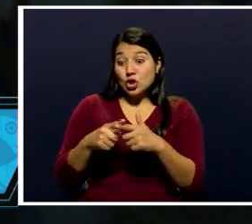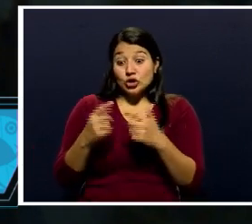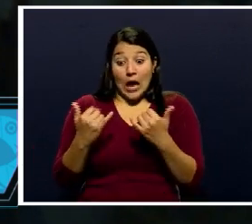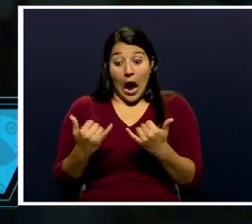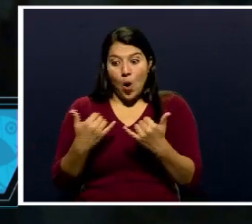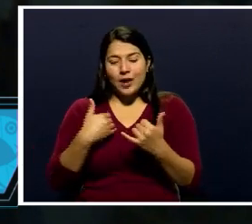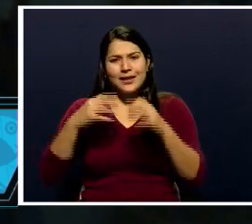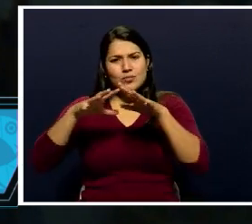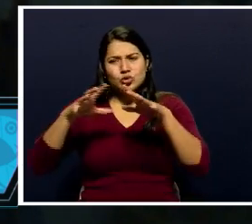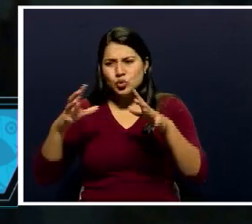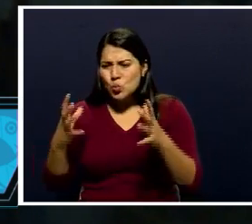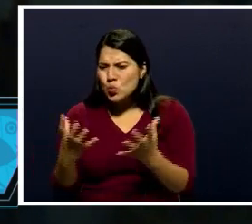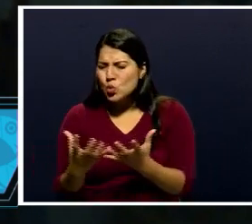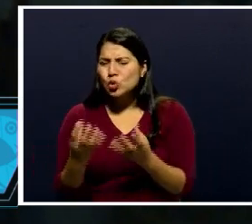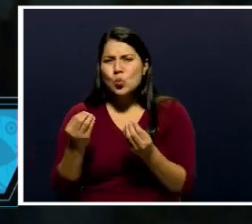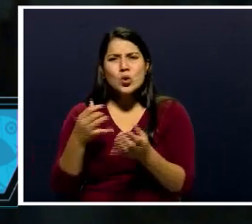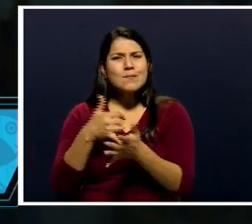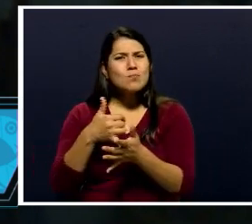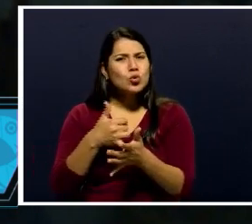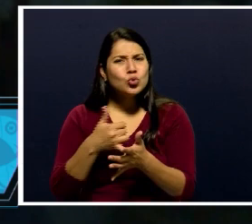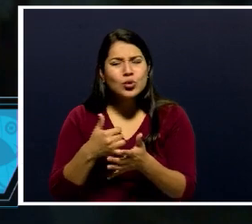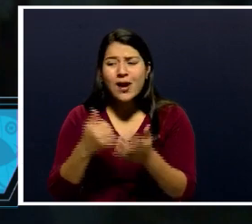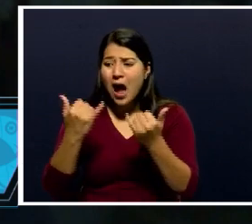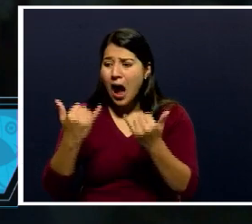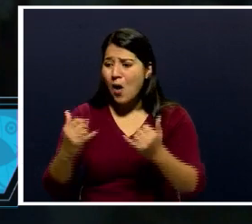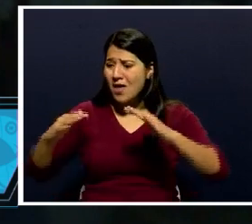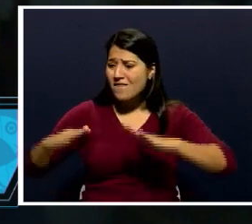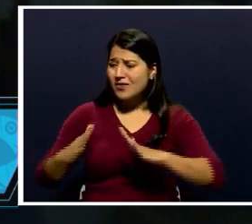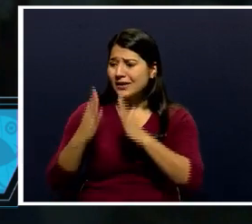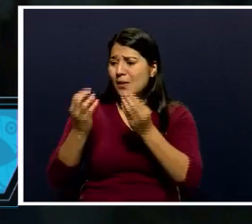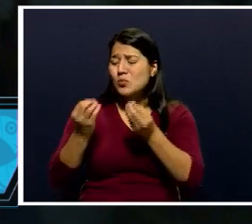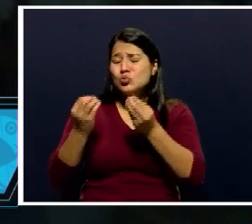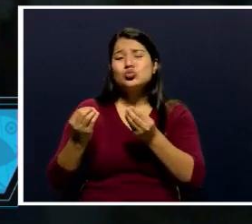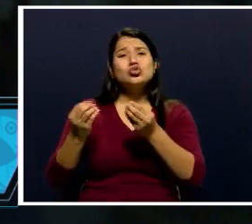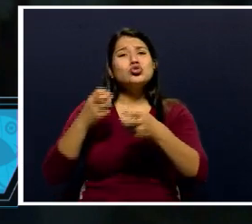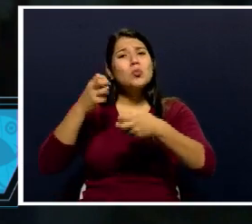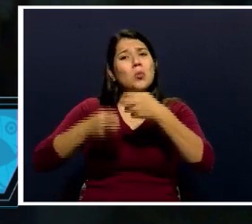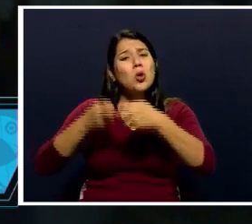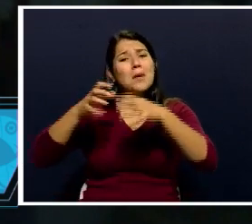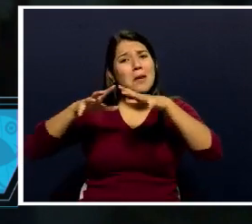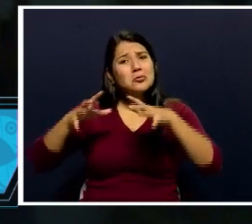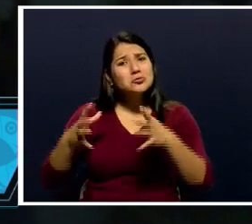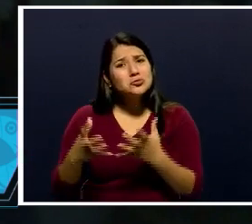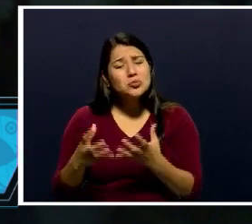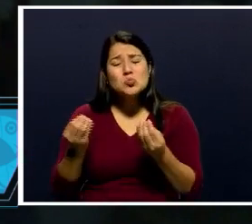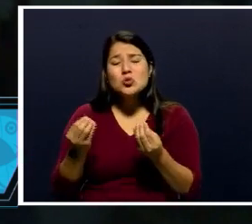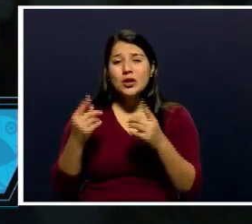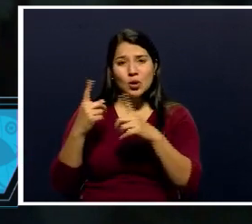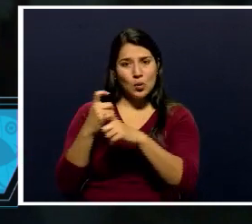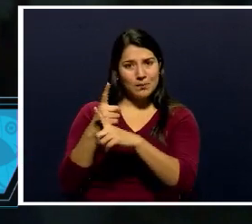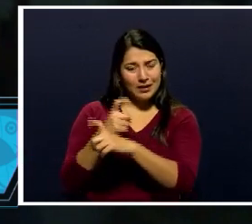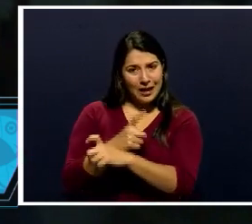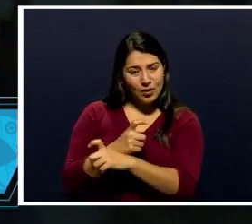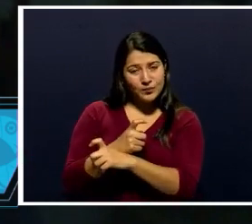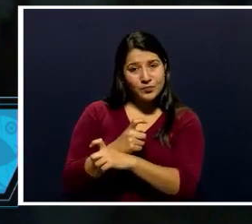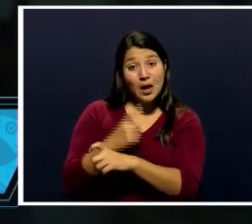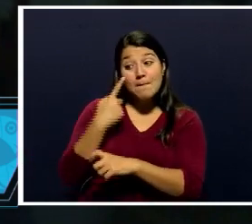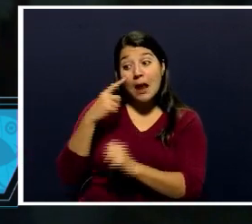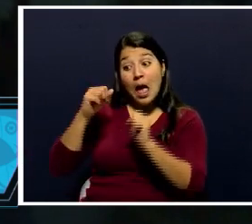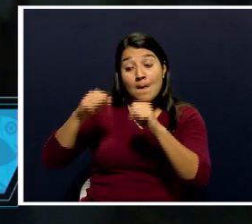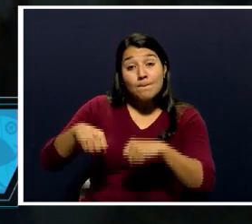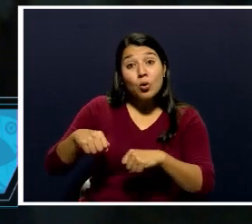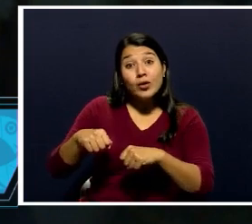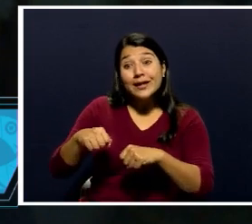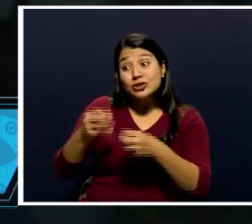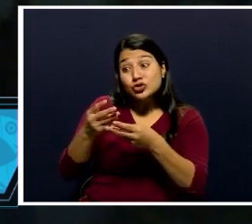en extremo vulnerable, enfrentando una serie de problemas globales complejísimos que para poder